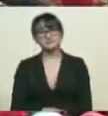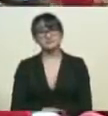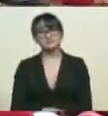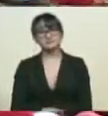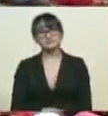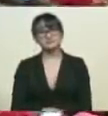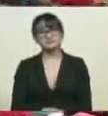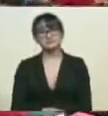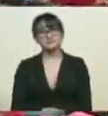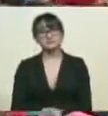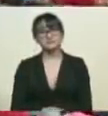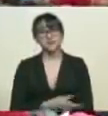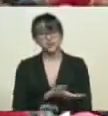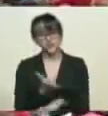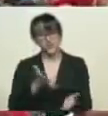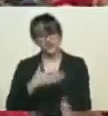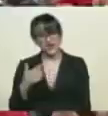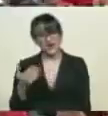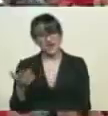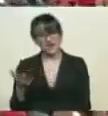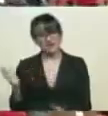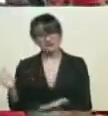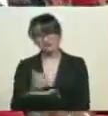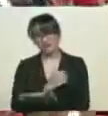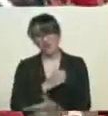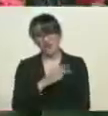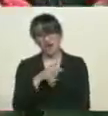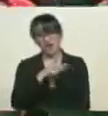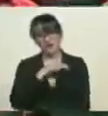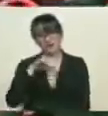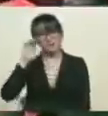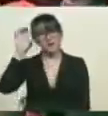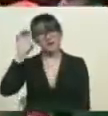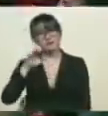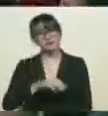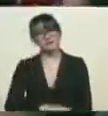¿Ustedes se van a dejar quitar el carné de la patria?